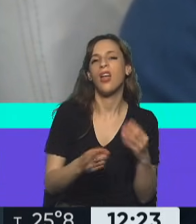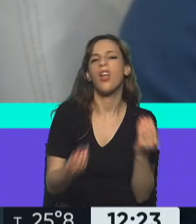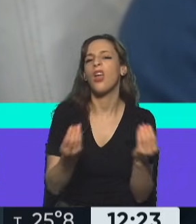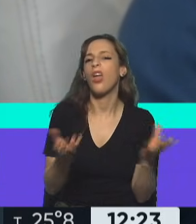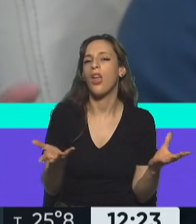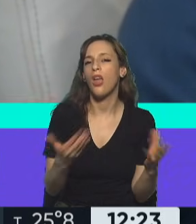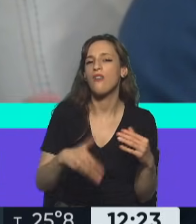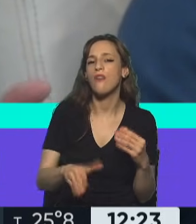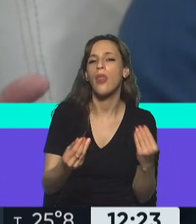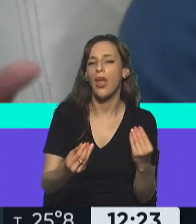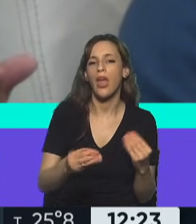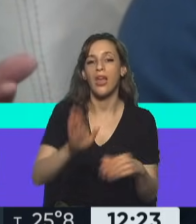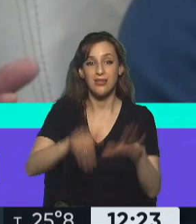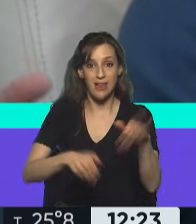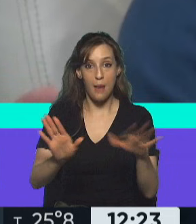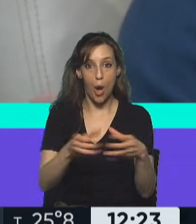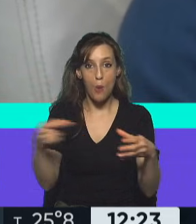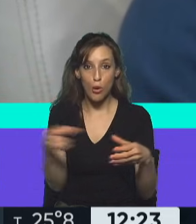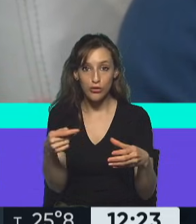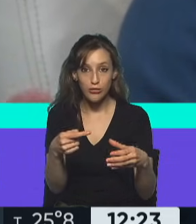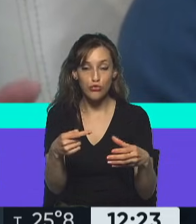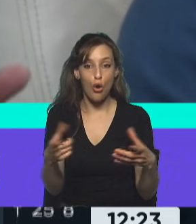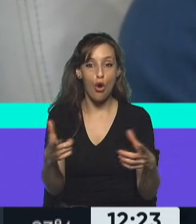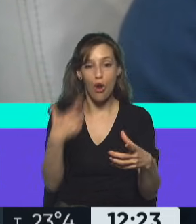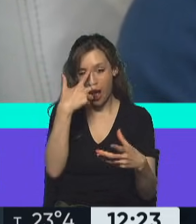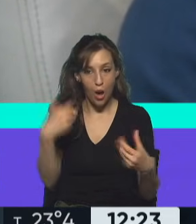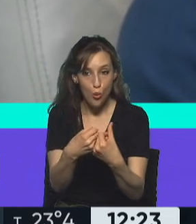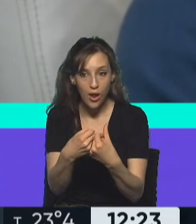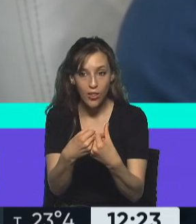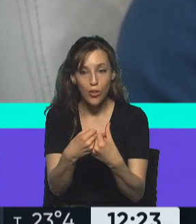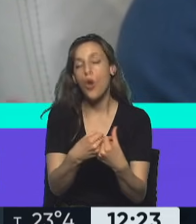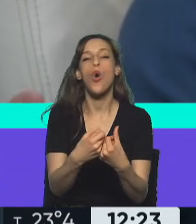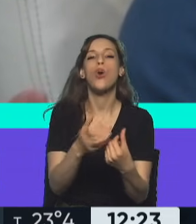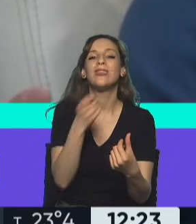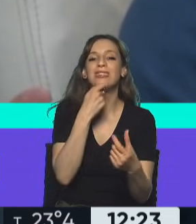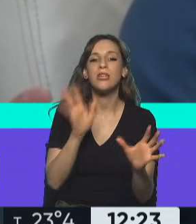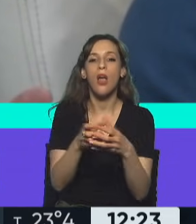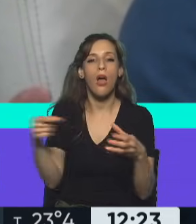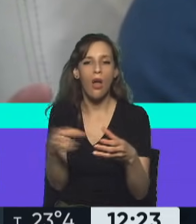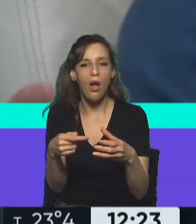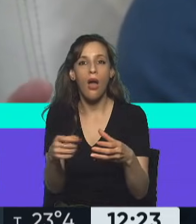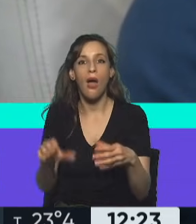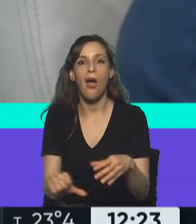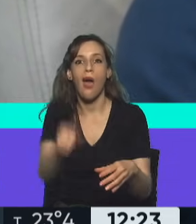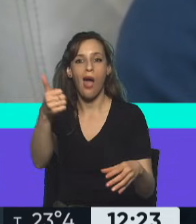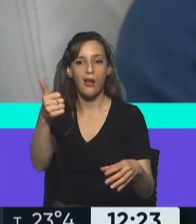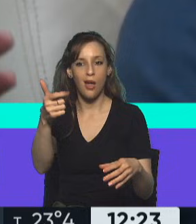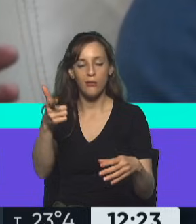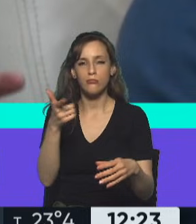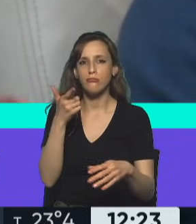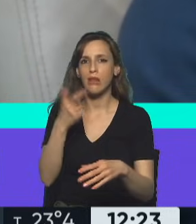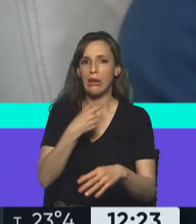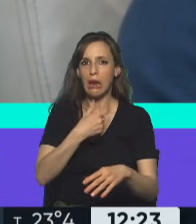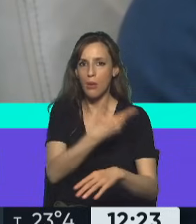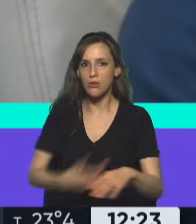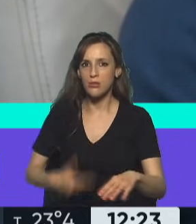la oposición? Y en ese caso, si gana la oposición, ¿estaría en condiciones de reclamar la presidencia de la Cámara de Diputados, por ejemplo? Por